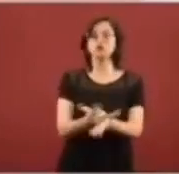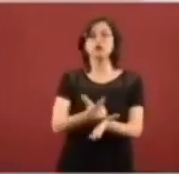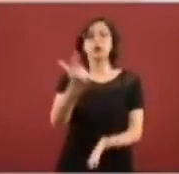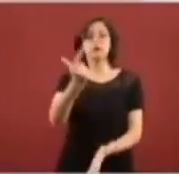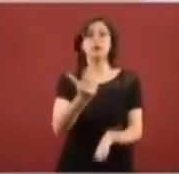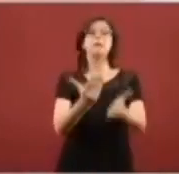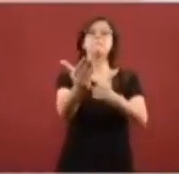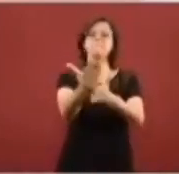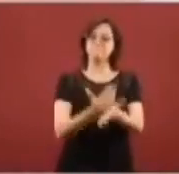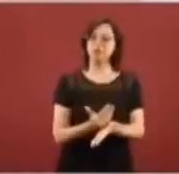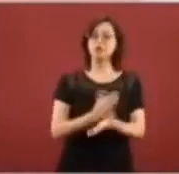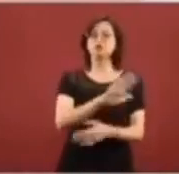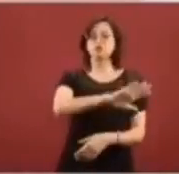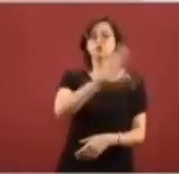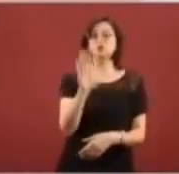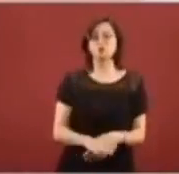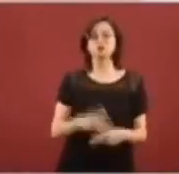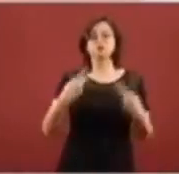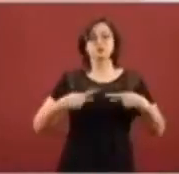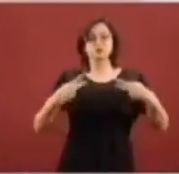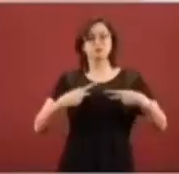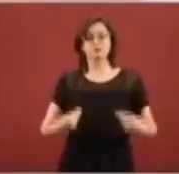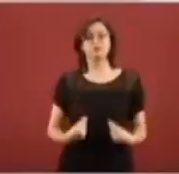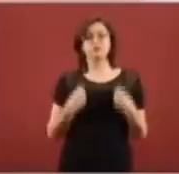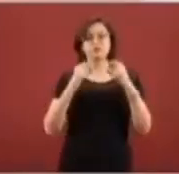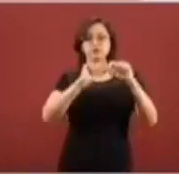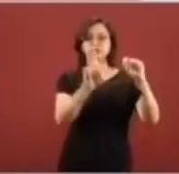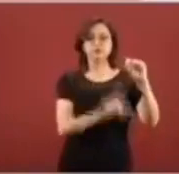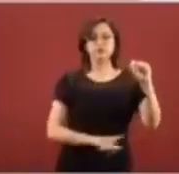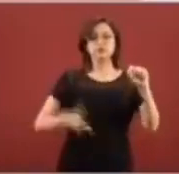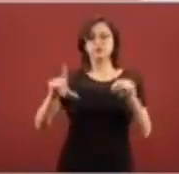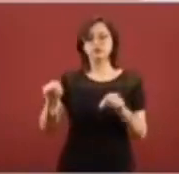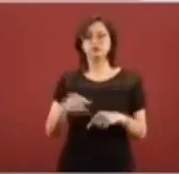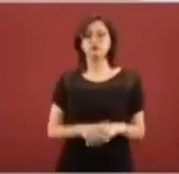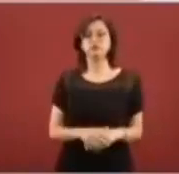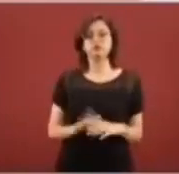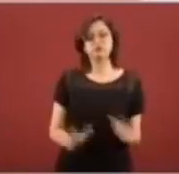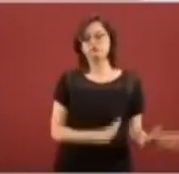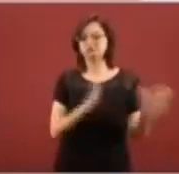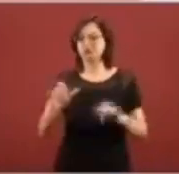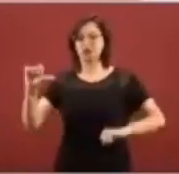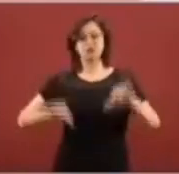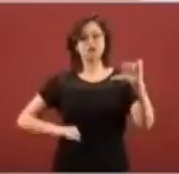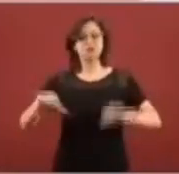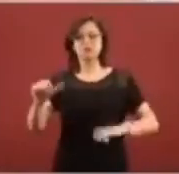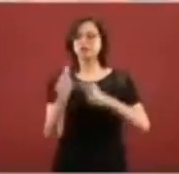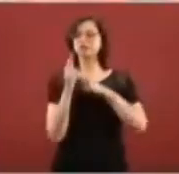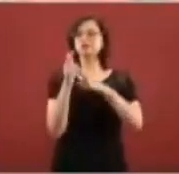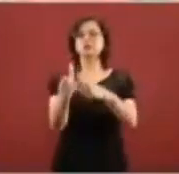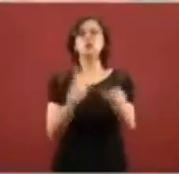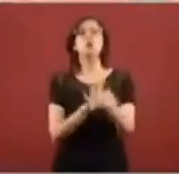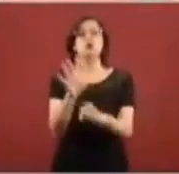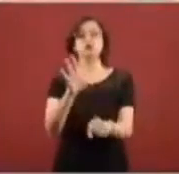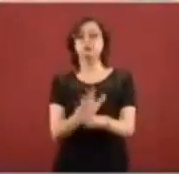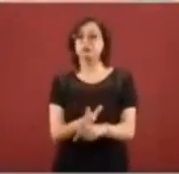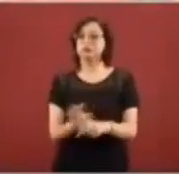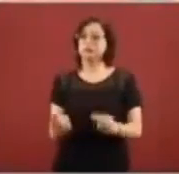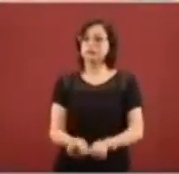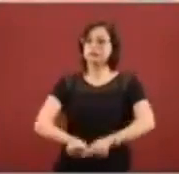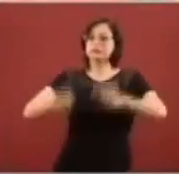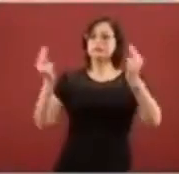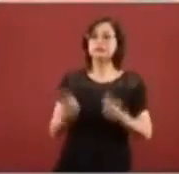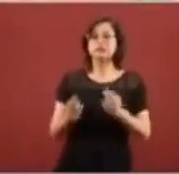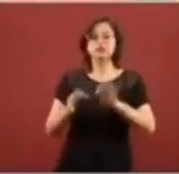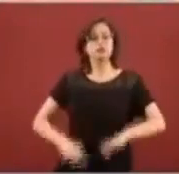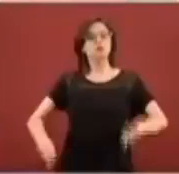en la población que reside en el territorio nacional. Ahora, ¿qué actividades no paran? Aquellas que son esenciales. Y definimos